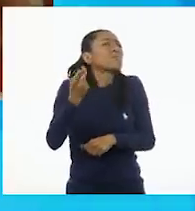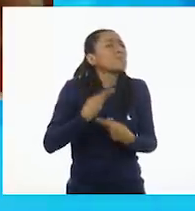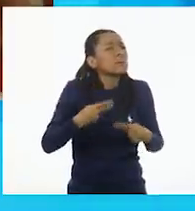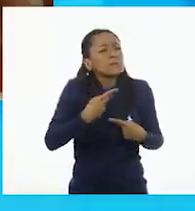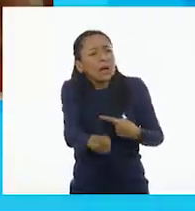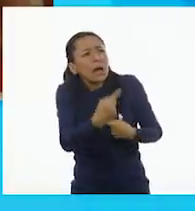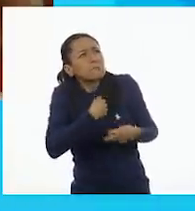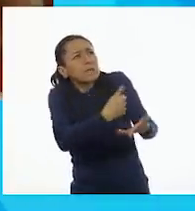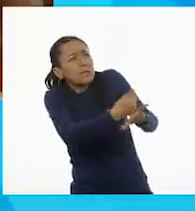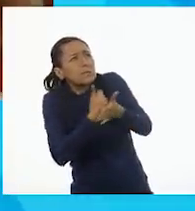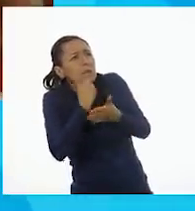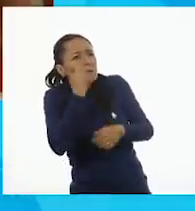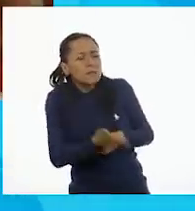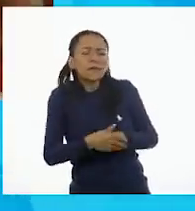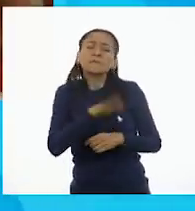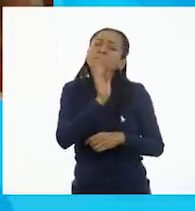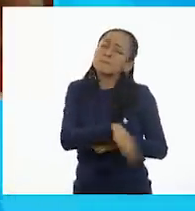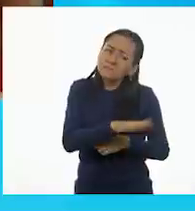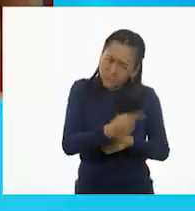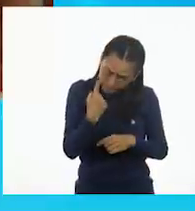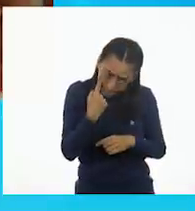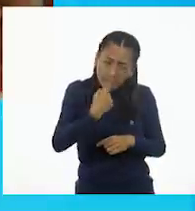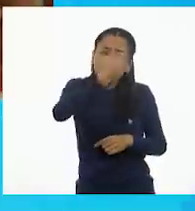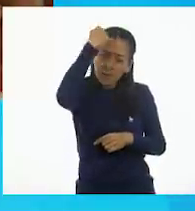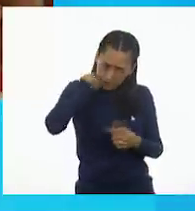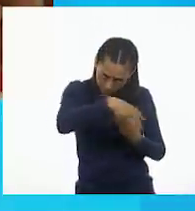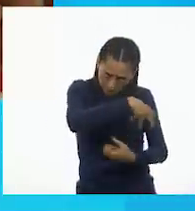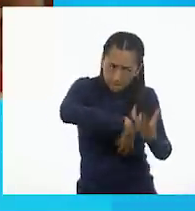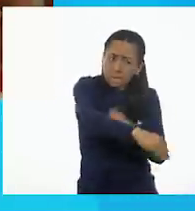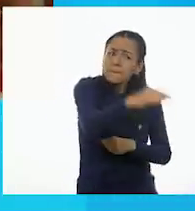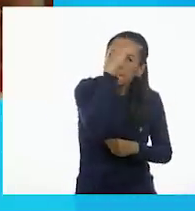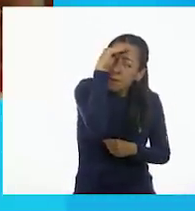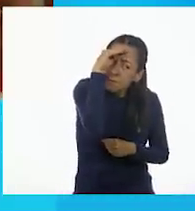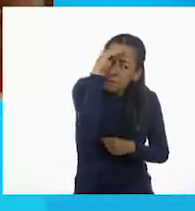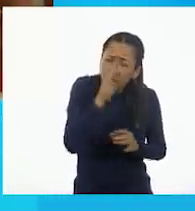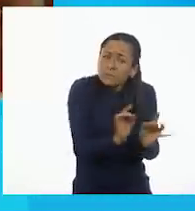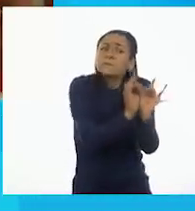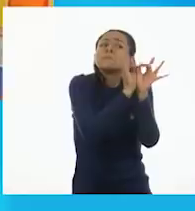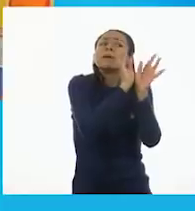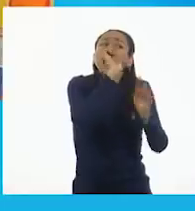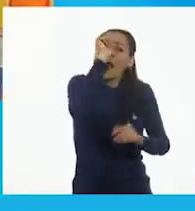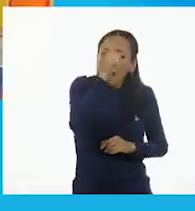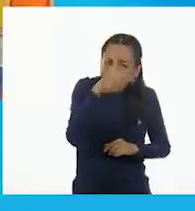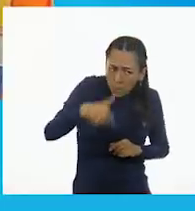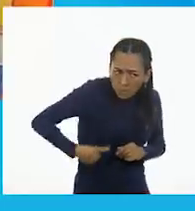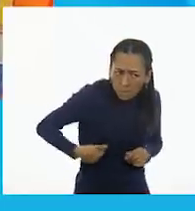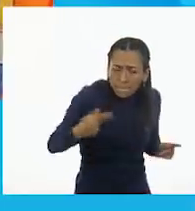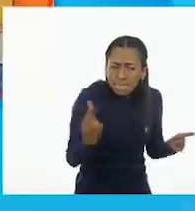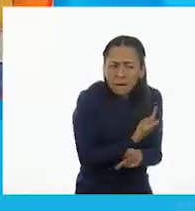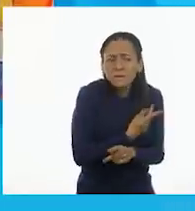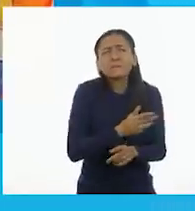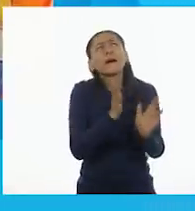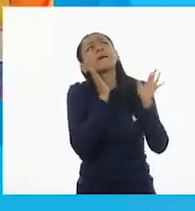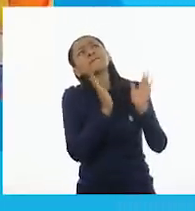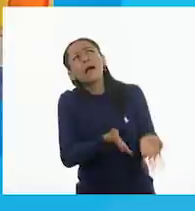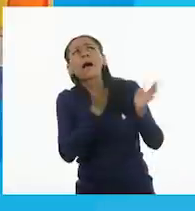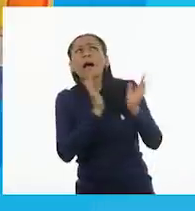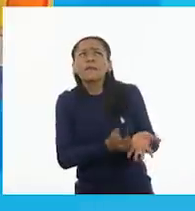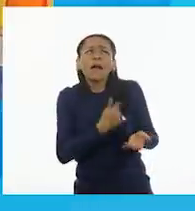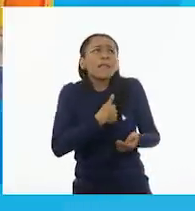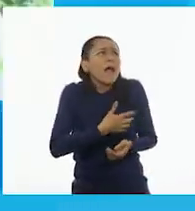en mi lugar. No me voy a arriesgar a que te pase algo. No me va a pasar nada. Ya tengo casi 12. Por favor, es el Mau.